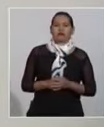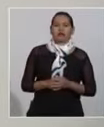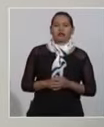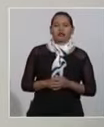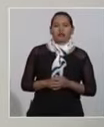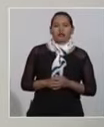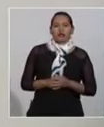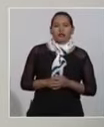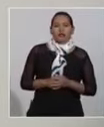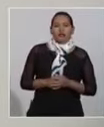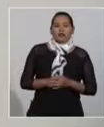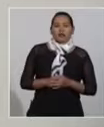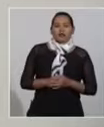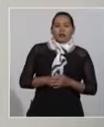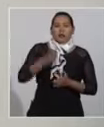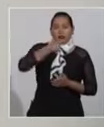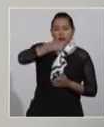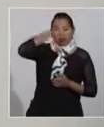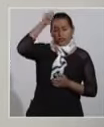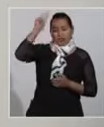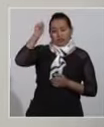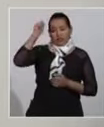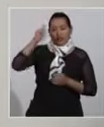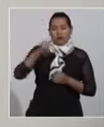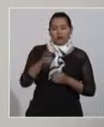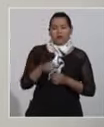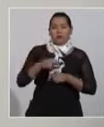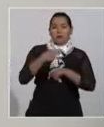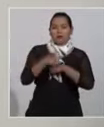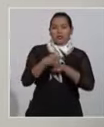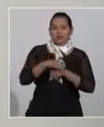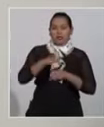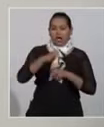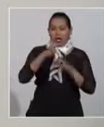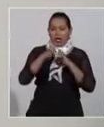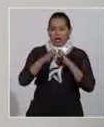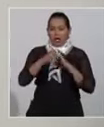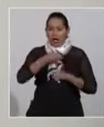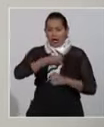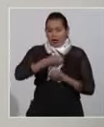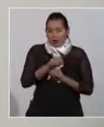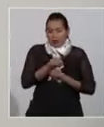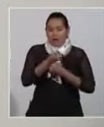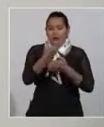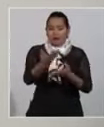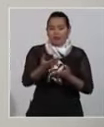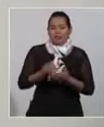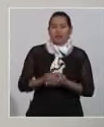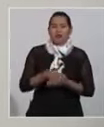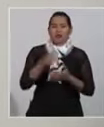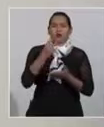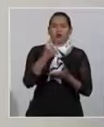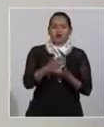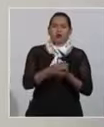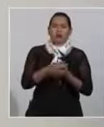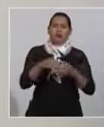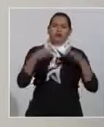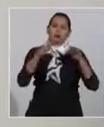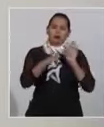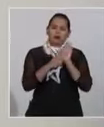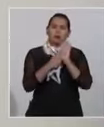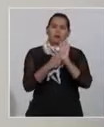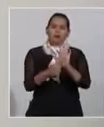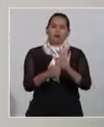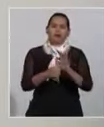candidatos podrán apoyarse únicamente en documentos impresos que consideren necesarios sin que obstaculicen el desarrollo del